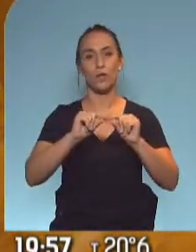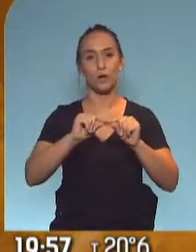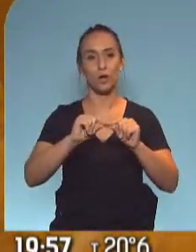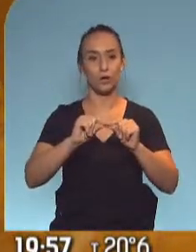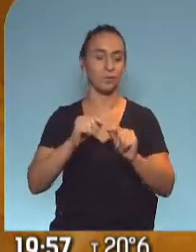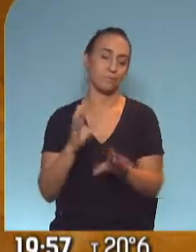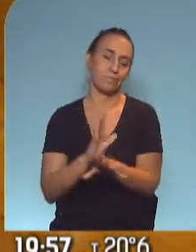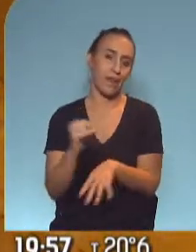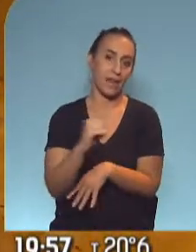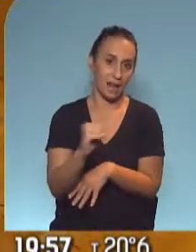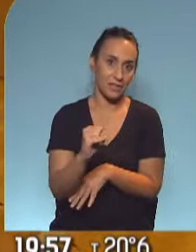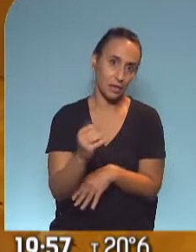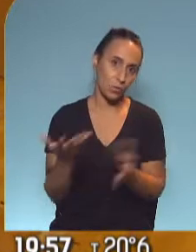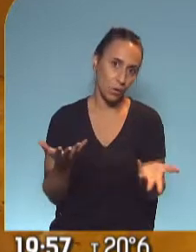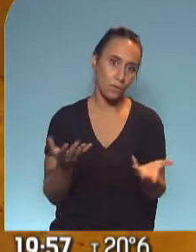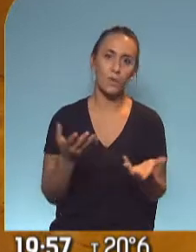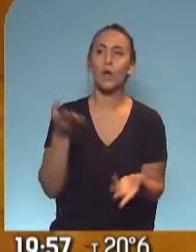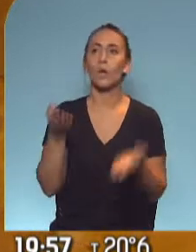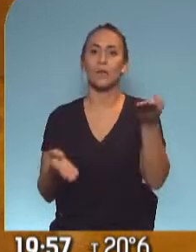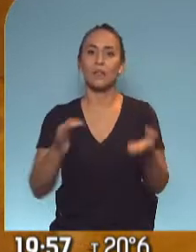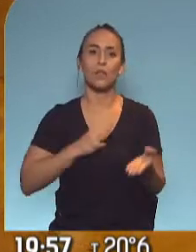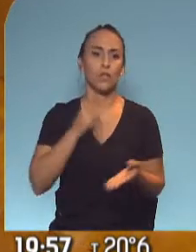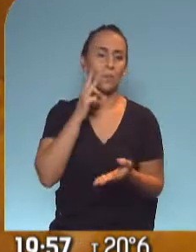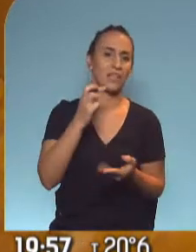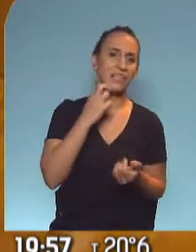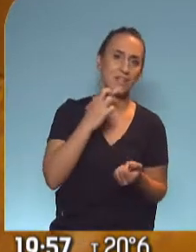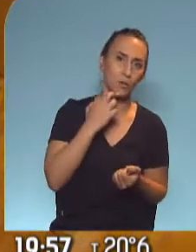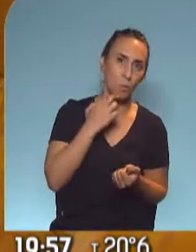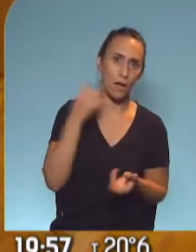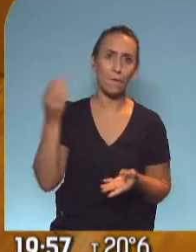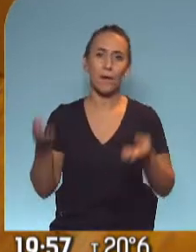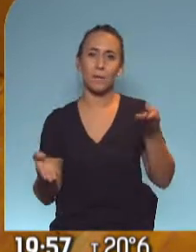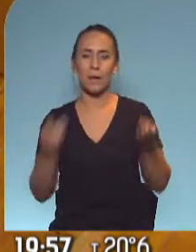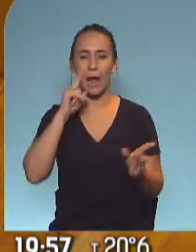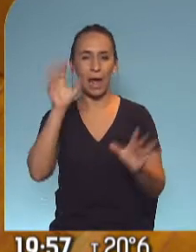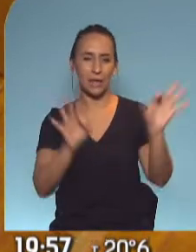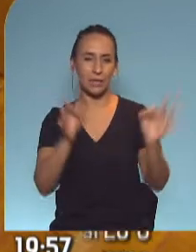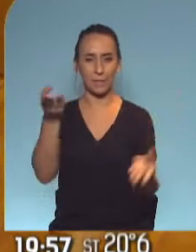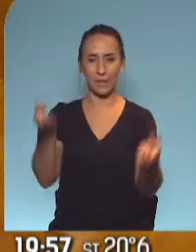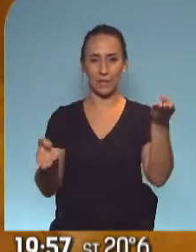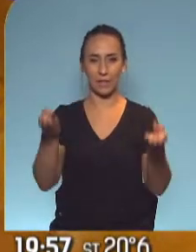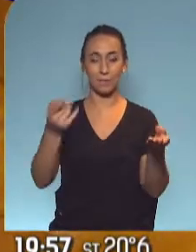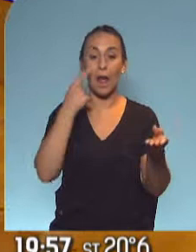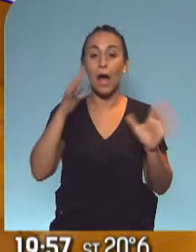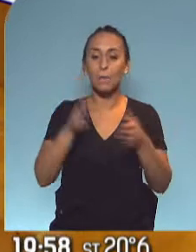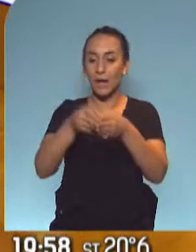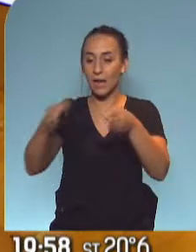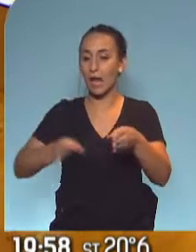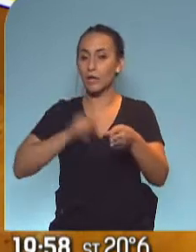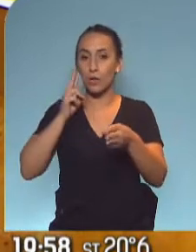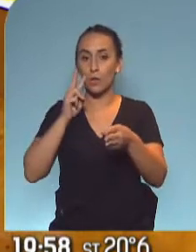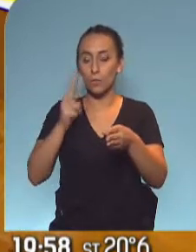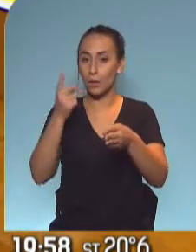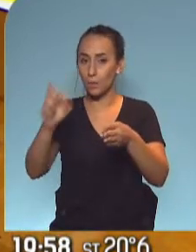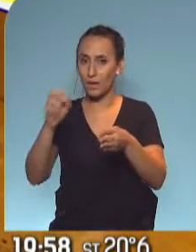ser negativo. Sí. Lo tomamos en la comparación con 2019 para medir y para dimensionar lo que el 2020 ha generado, una economía ya de por